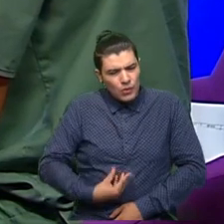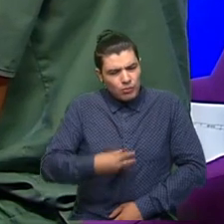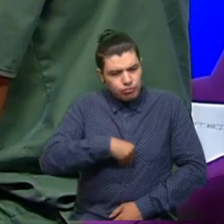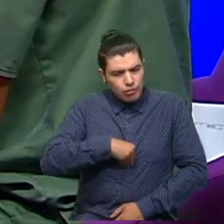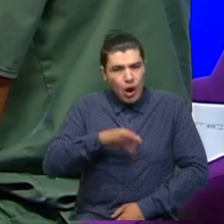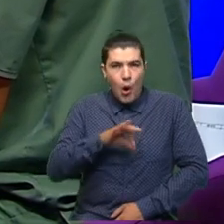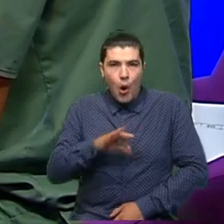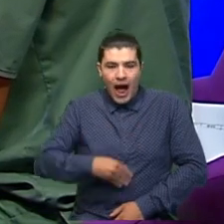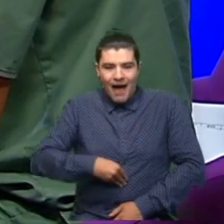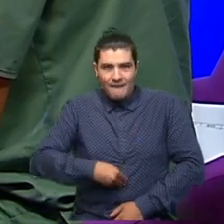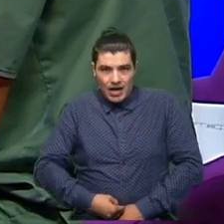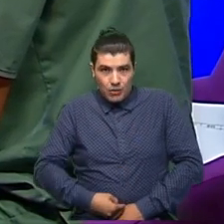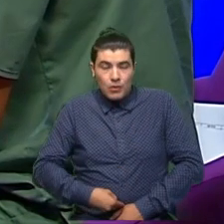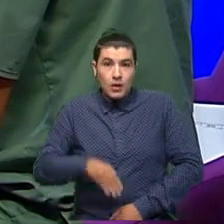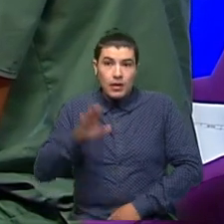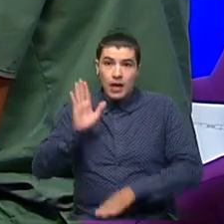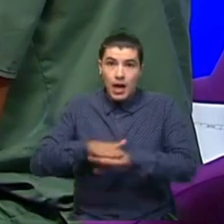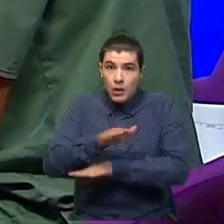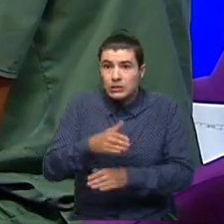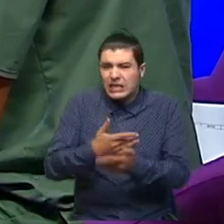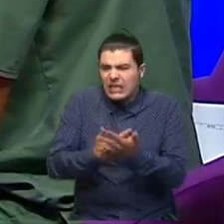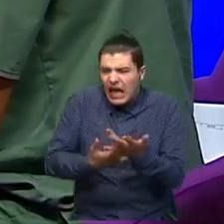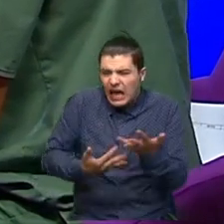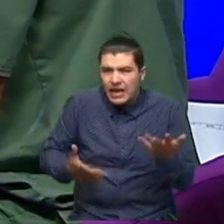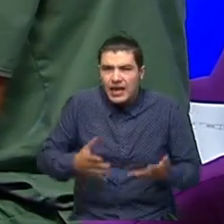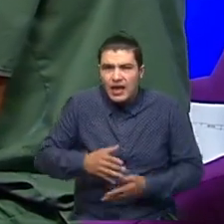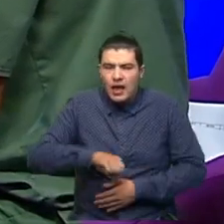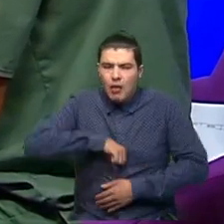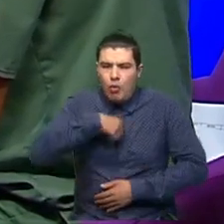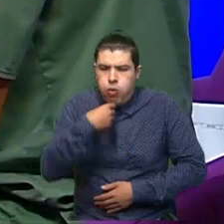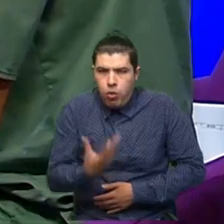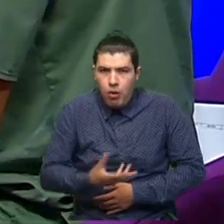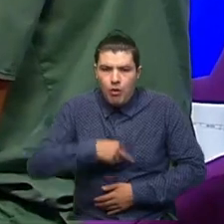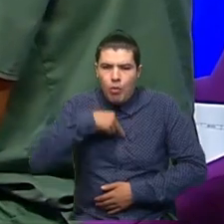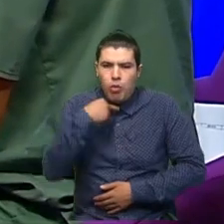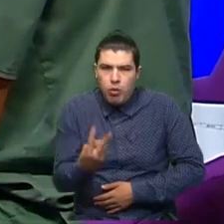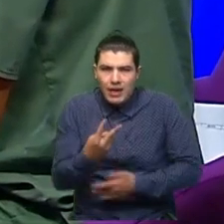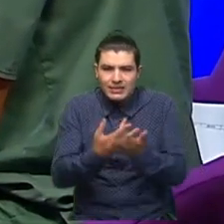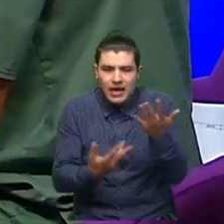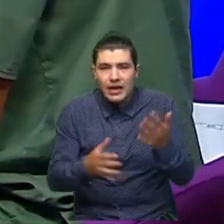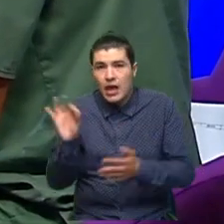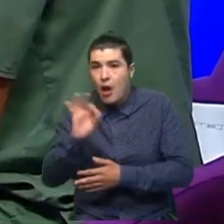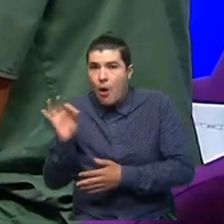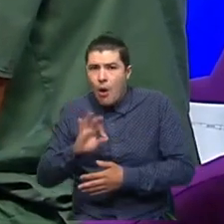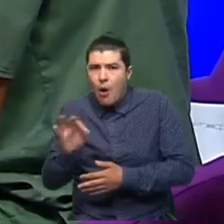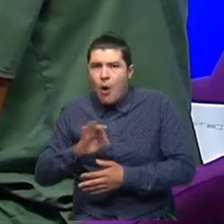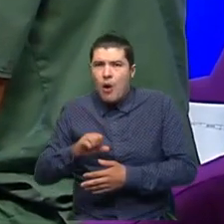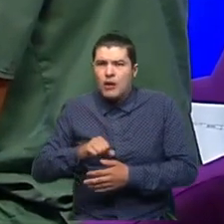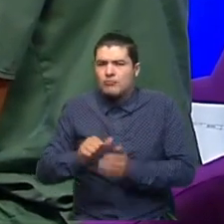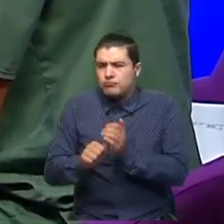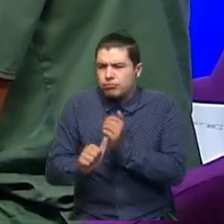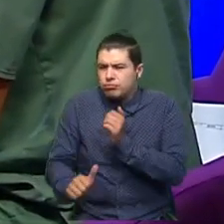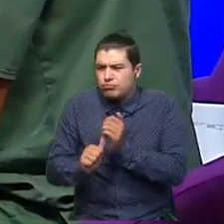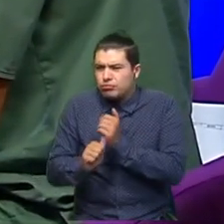duodeno. Lo otro que puede producir es sangrado, ya sea a través del vómito, vómitos con sangre o evacuaciones oscuras negras, que es